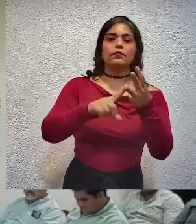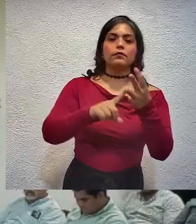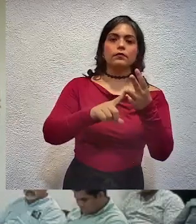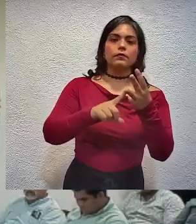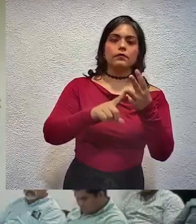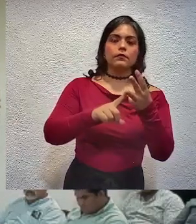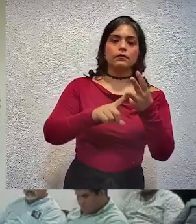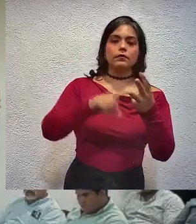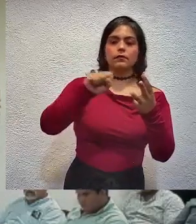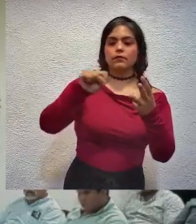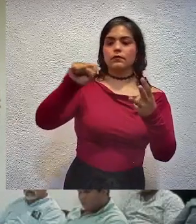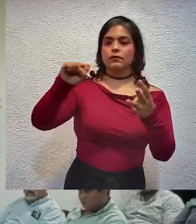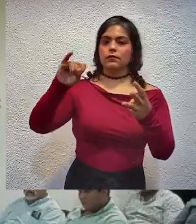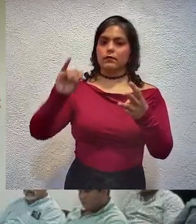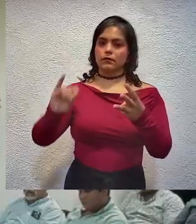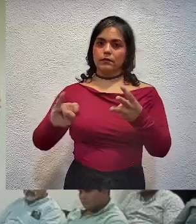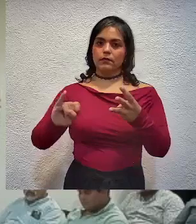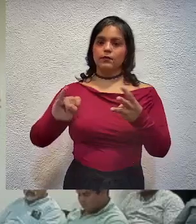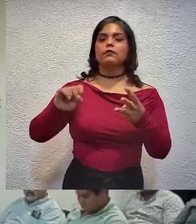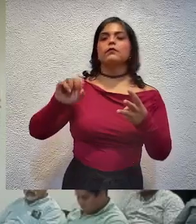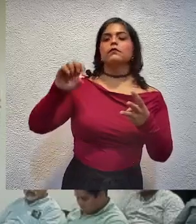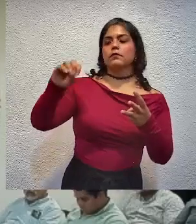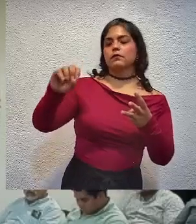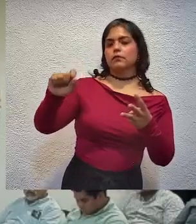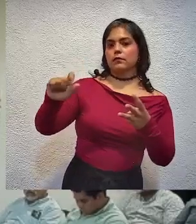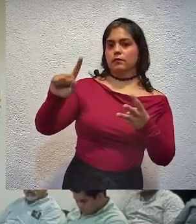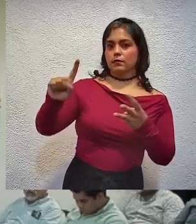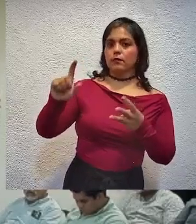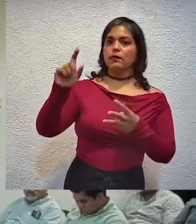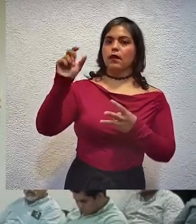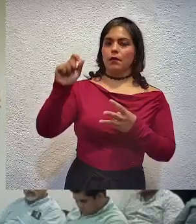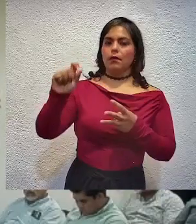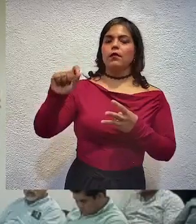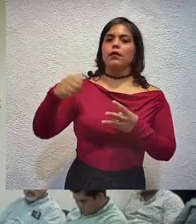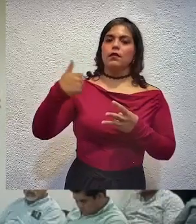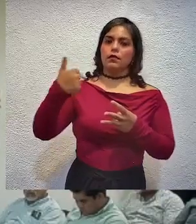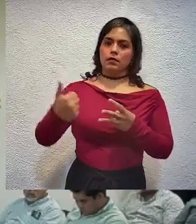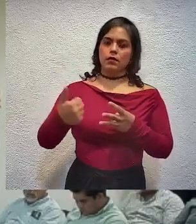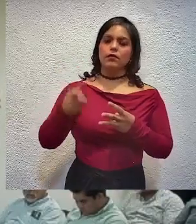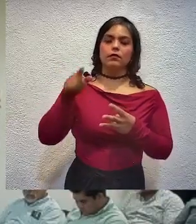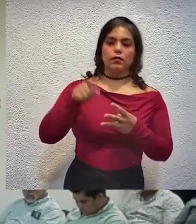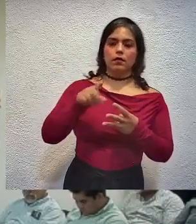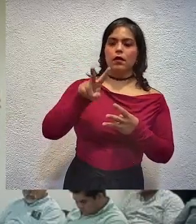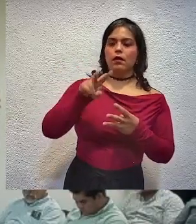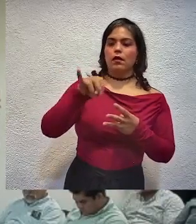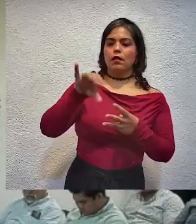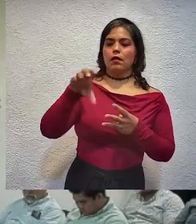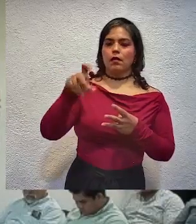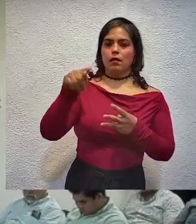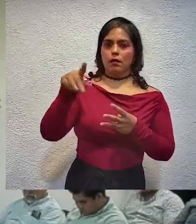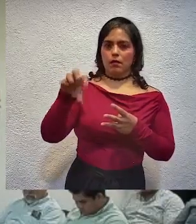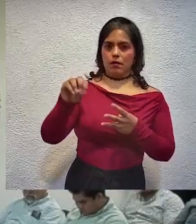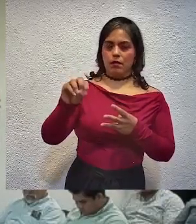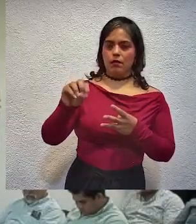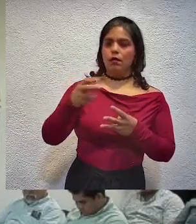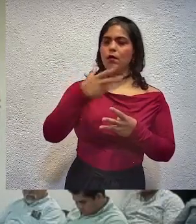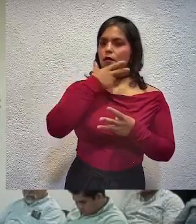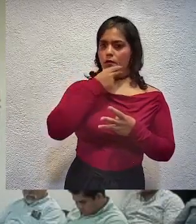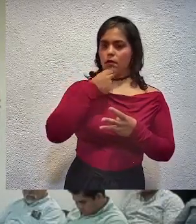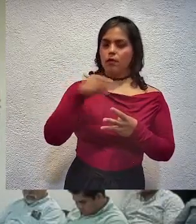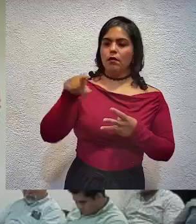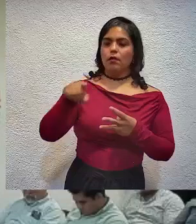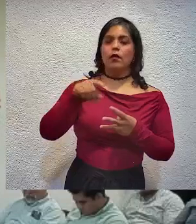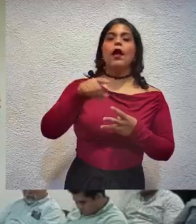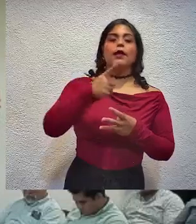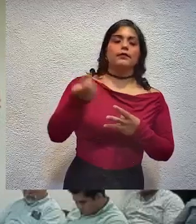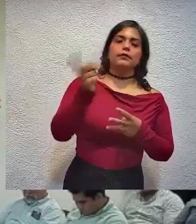el SCI 021 de este año. Los comparecientes son Víctor Manuel Mendoza Jiménez y el Instituto Electoral